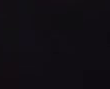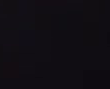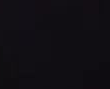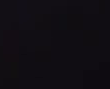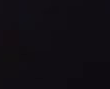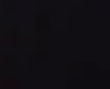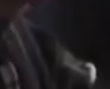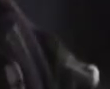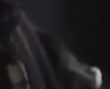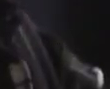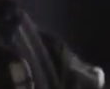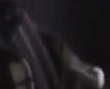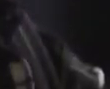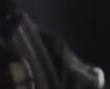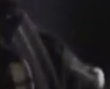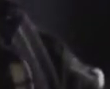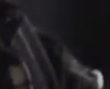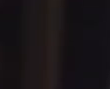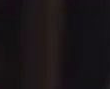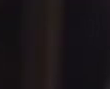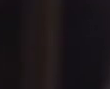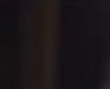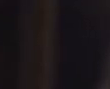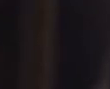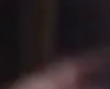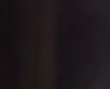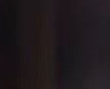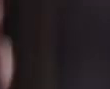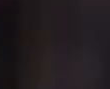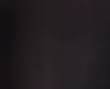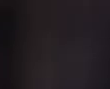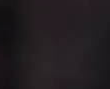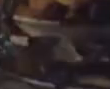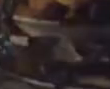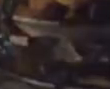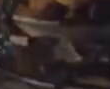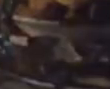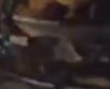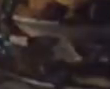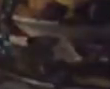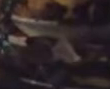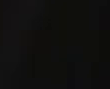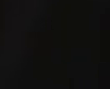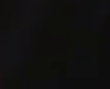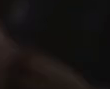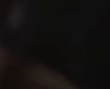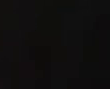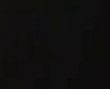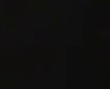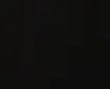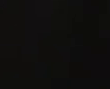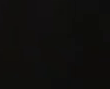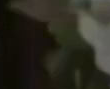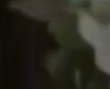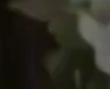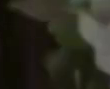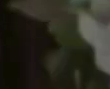no estamos organizados. Amor secreto al descubierto. Dame uno, quiero verlo. No, no.